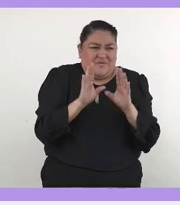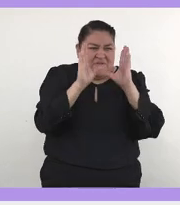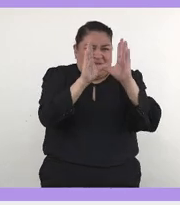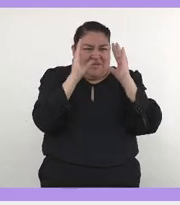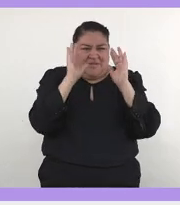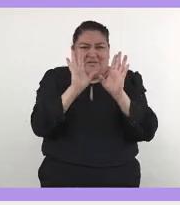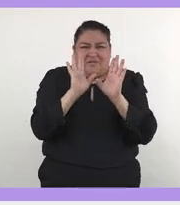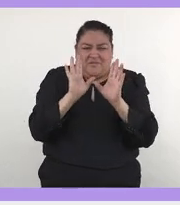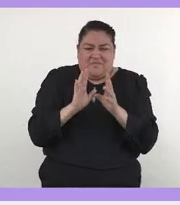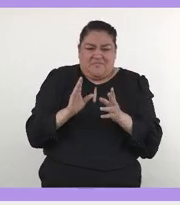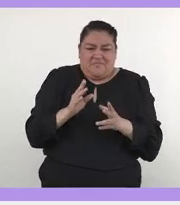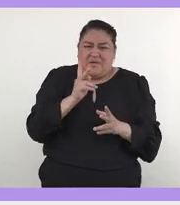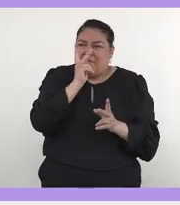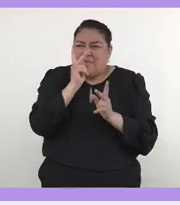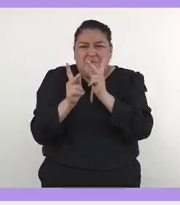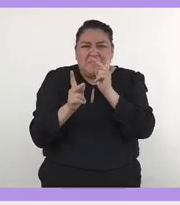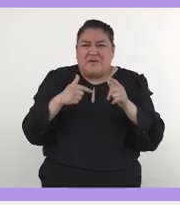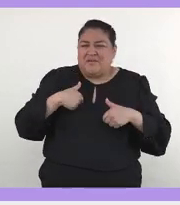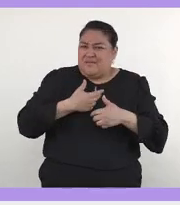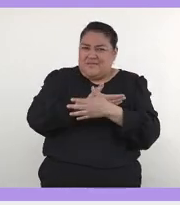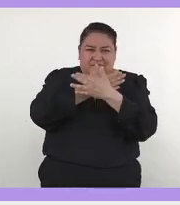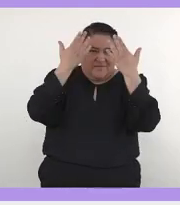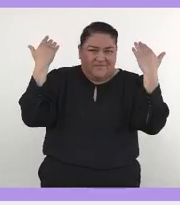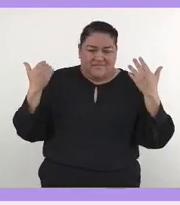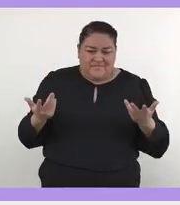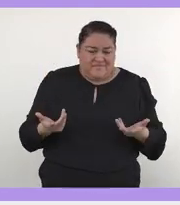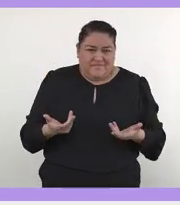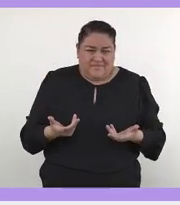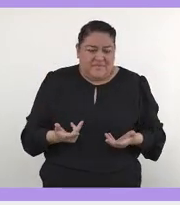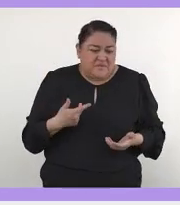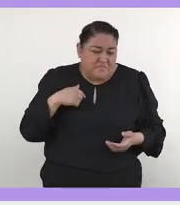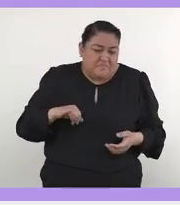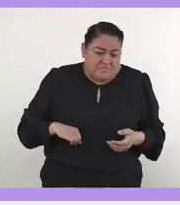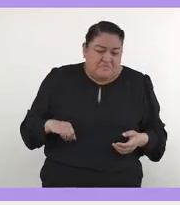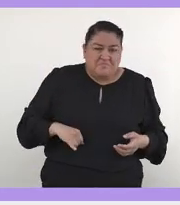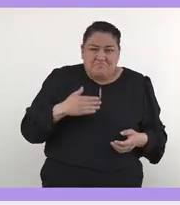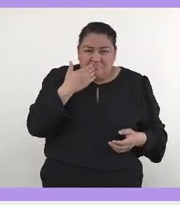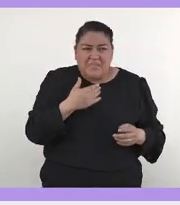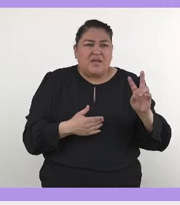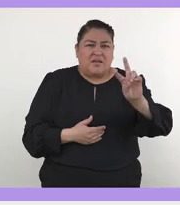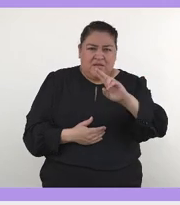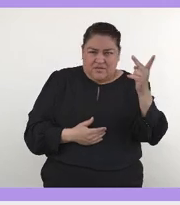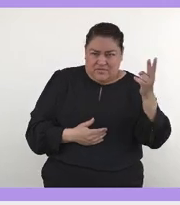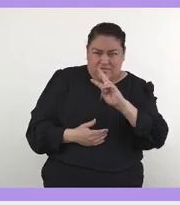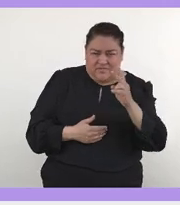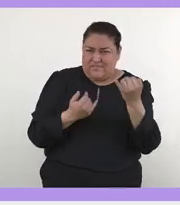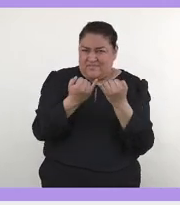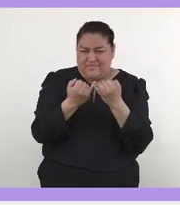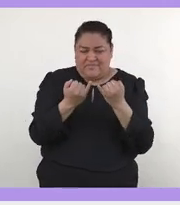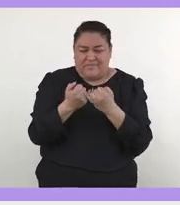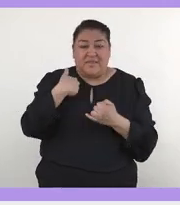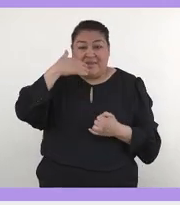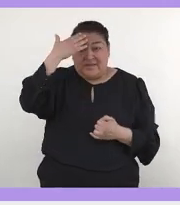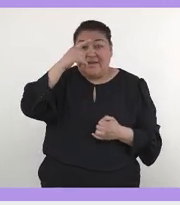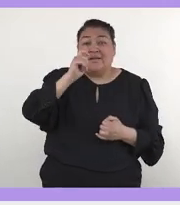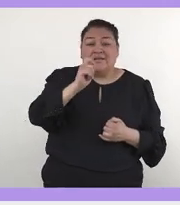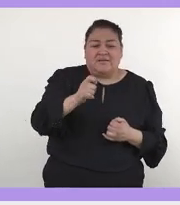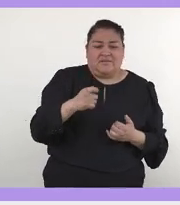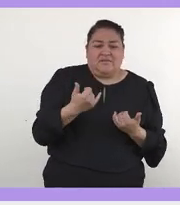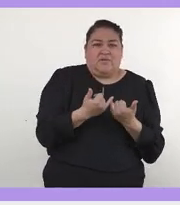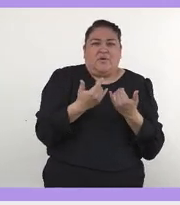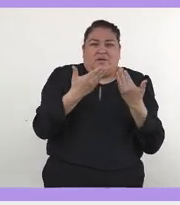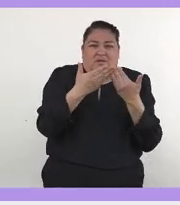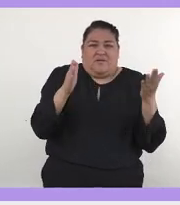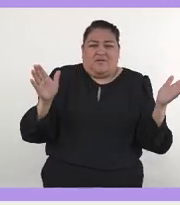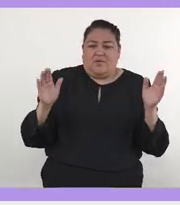a hablar de términos futbolísticos claro creo que es de los dos lados por supuesto Mientras más generemos también Estos espacios